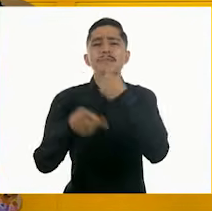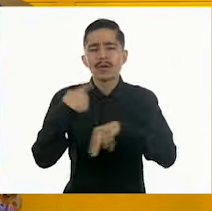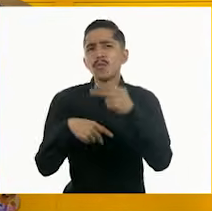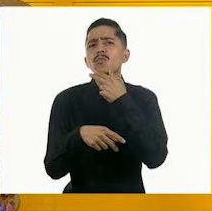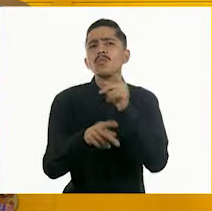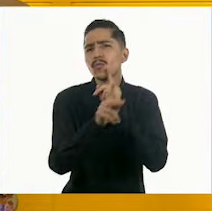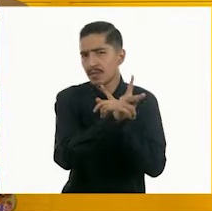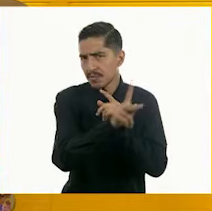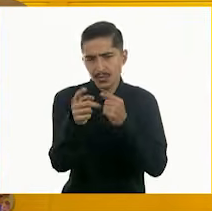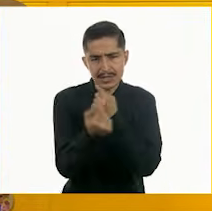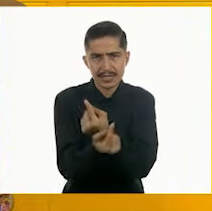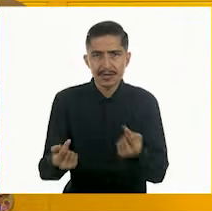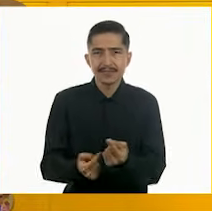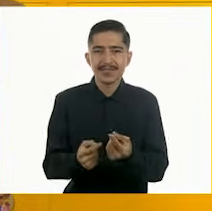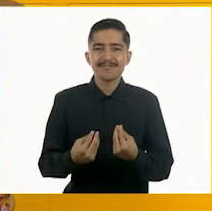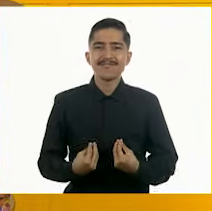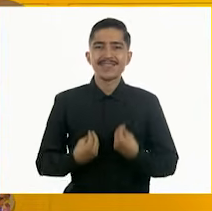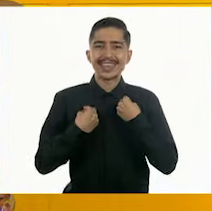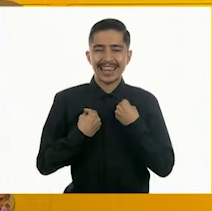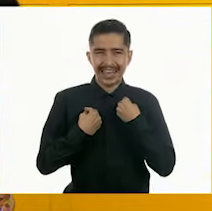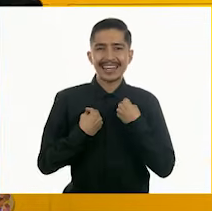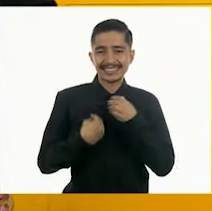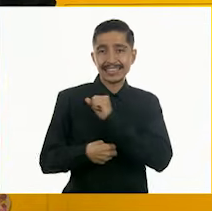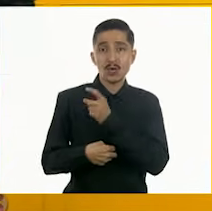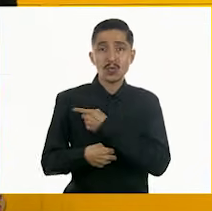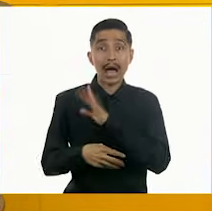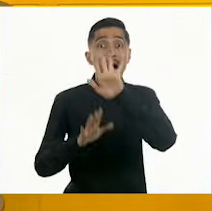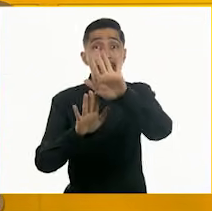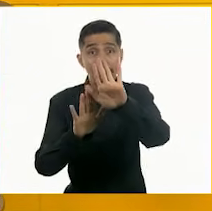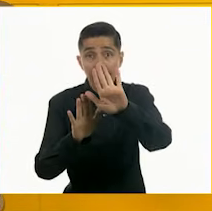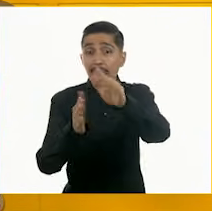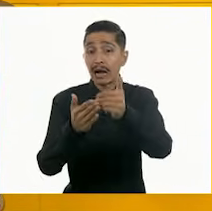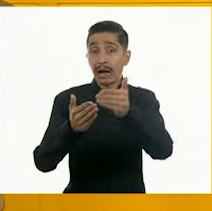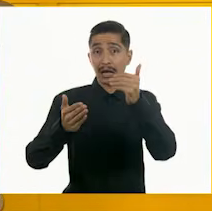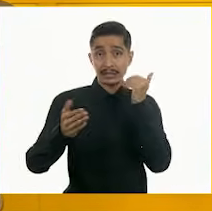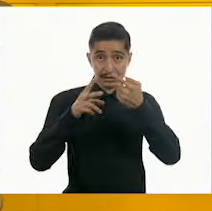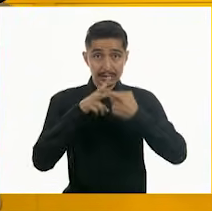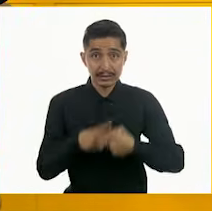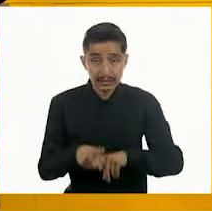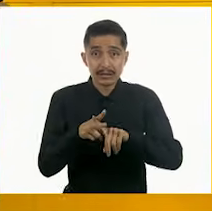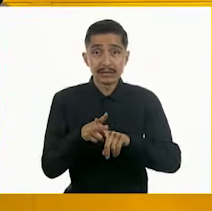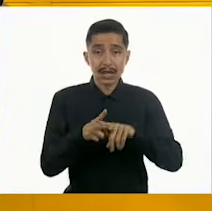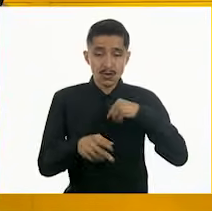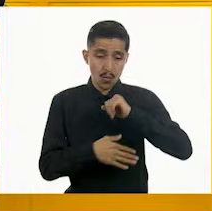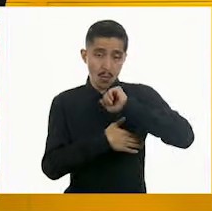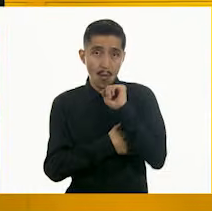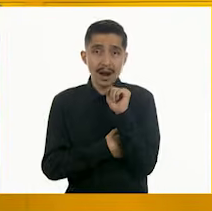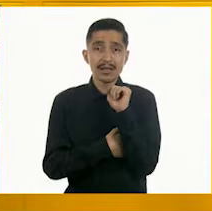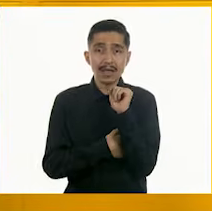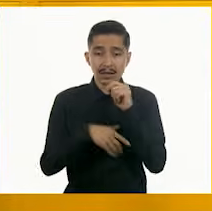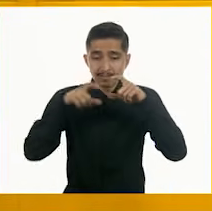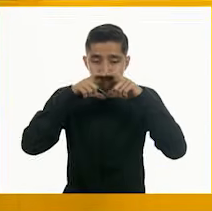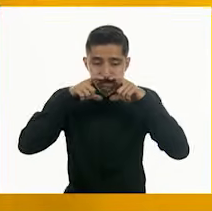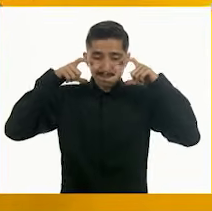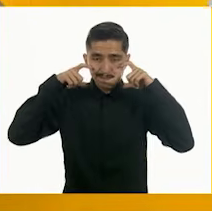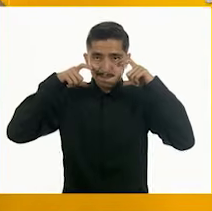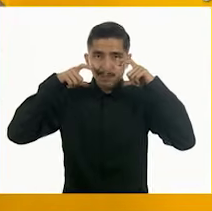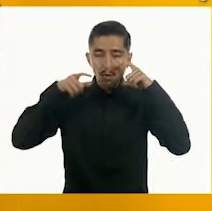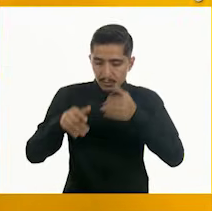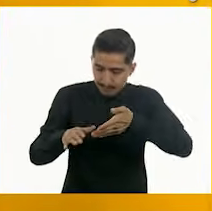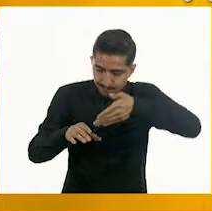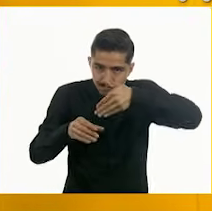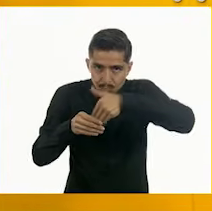un programa más de vida saludable. Ah, pero antes de comenzar, vamos a guardar nuestro cubrebocas en una bolsita,